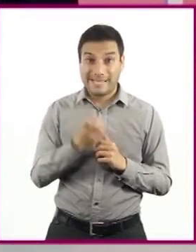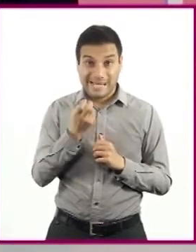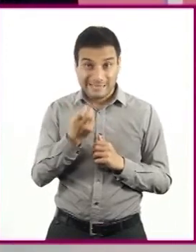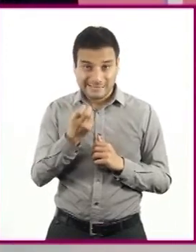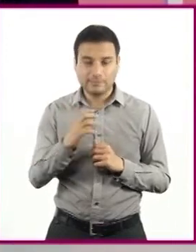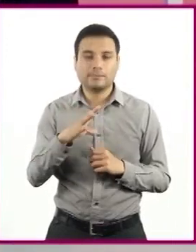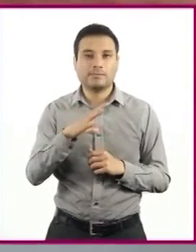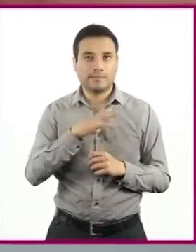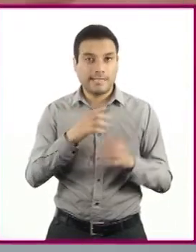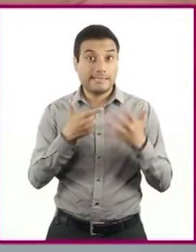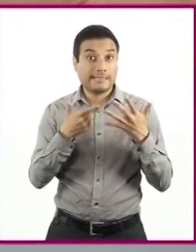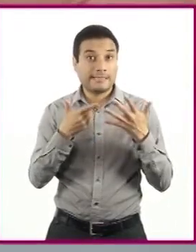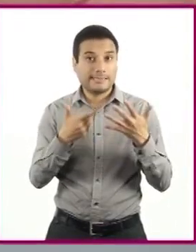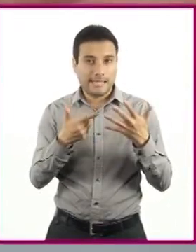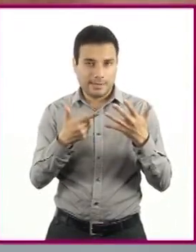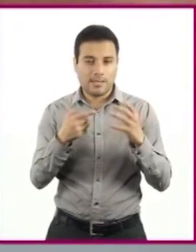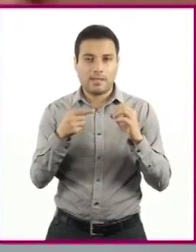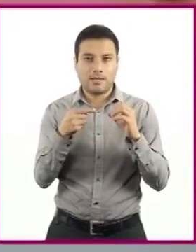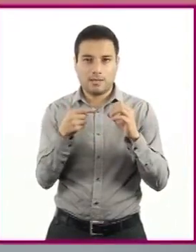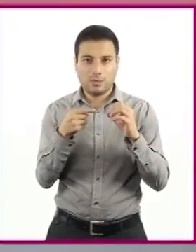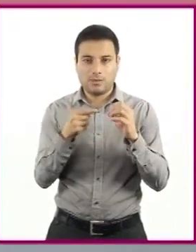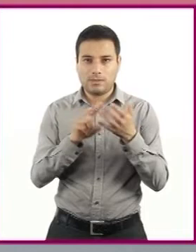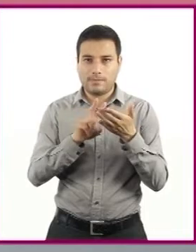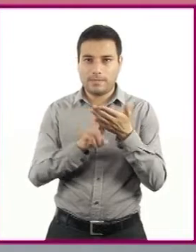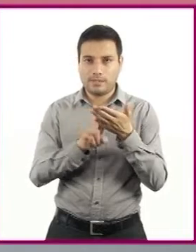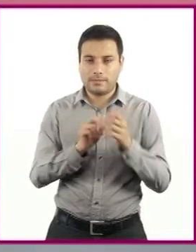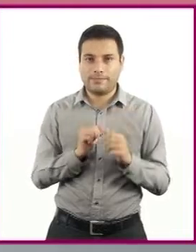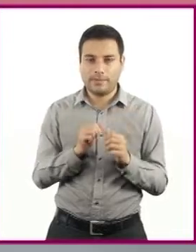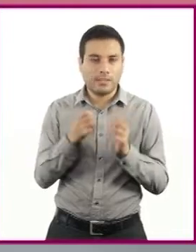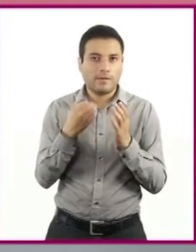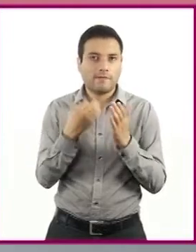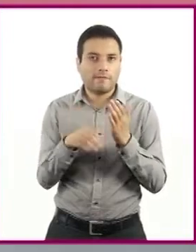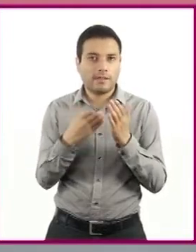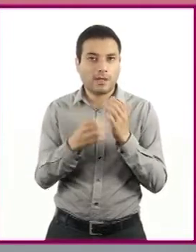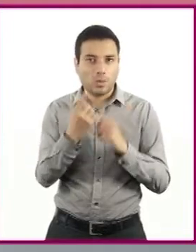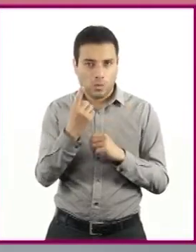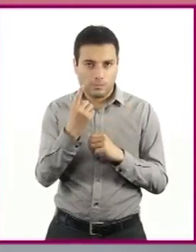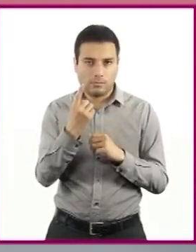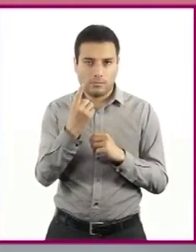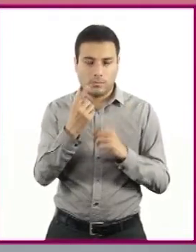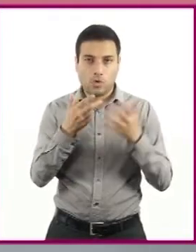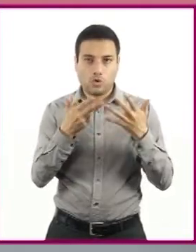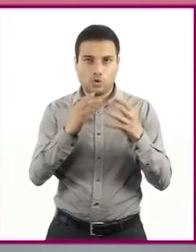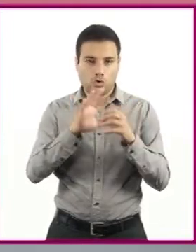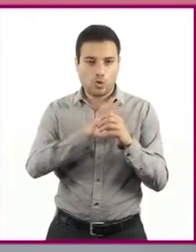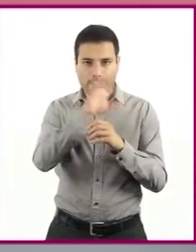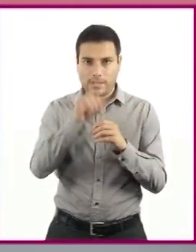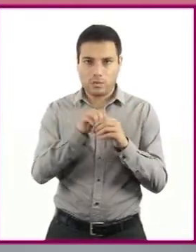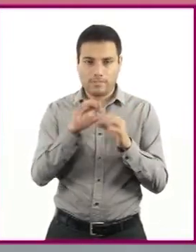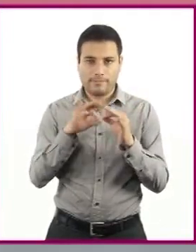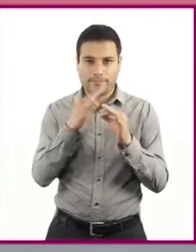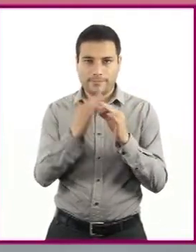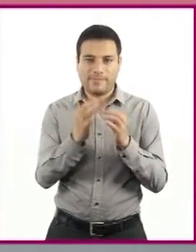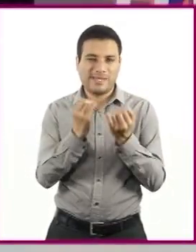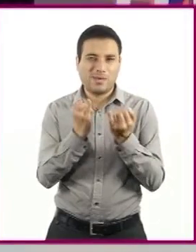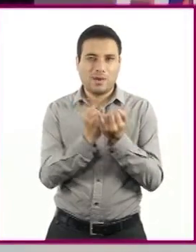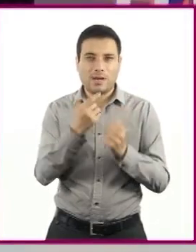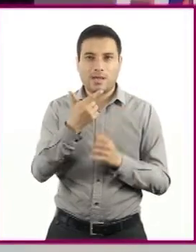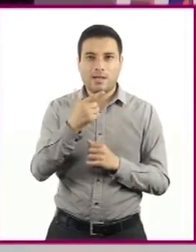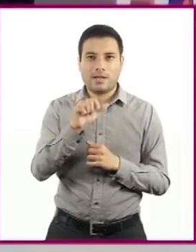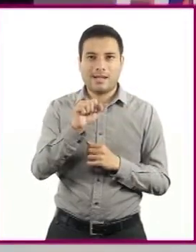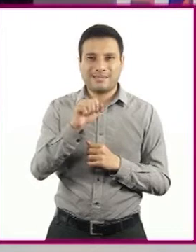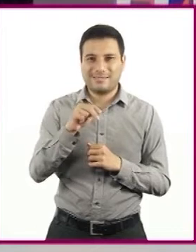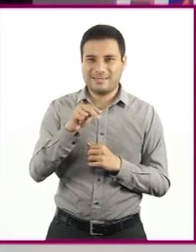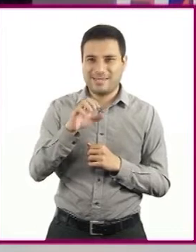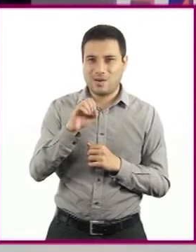tiene 7 electrones de valencia y le falta 1 para ser estable, como el gas noble llamado